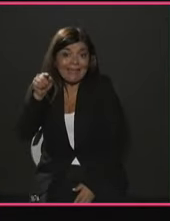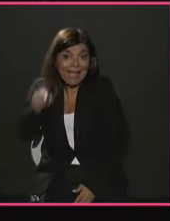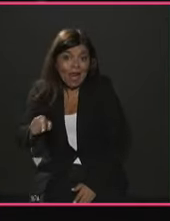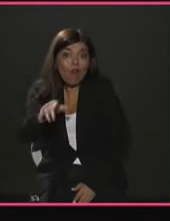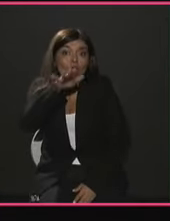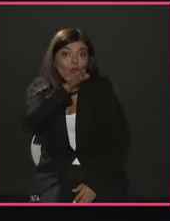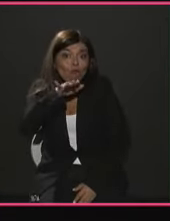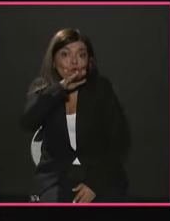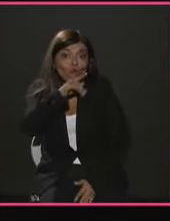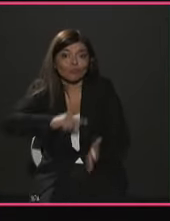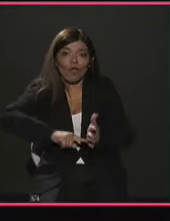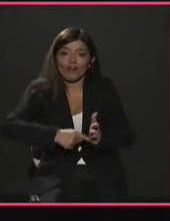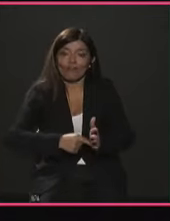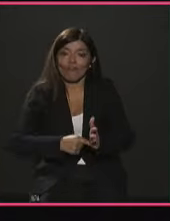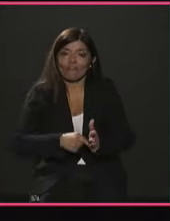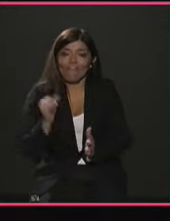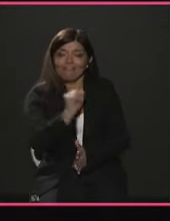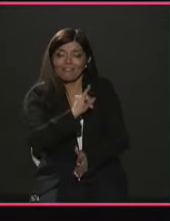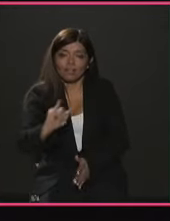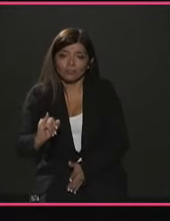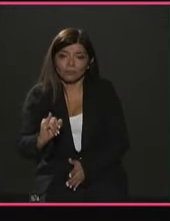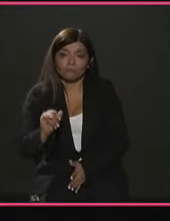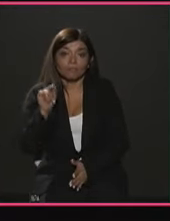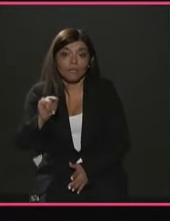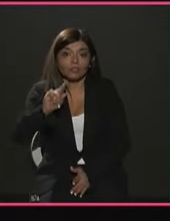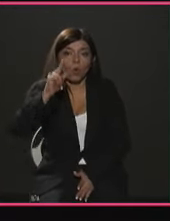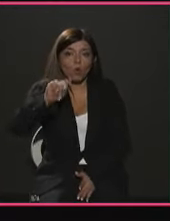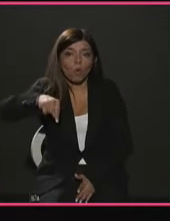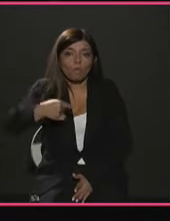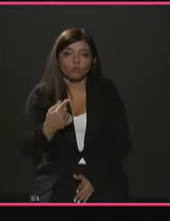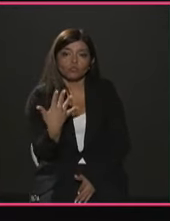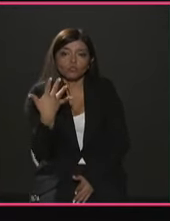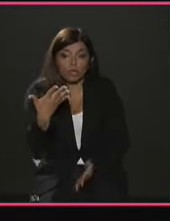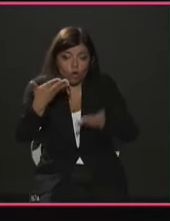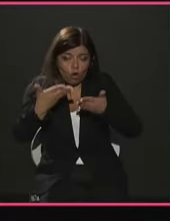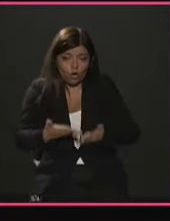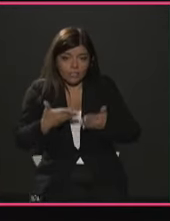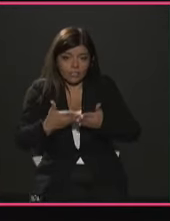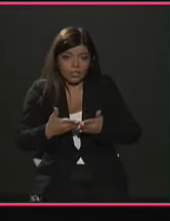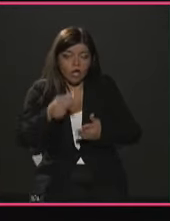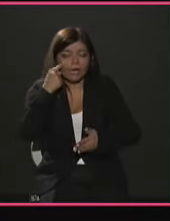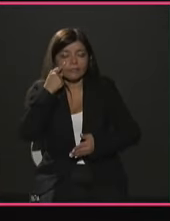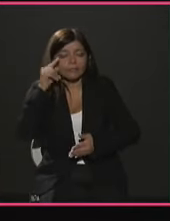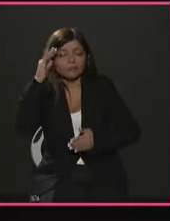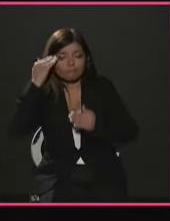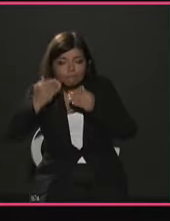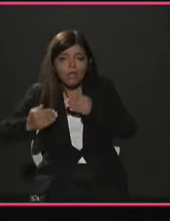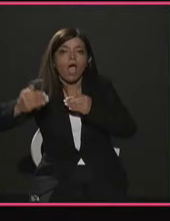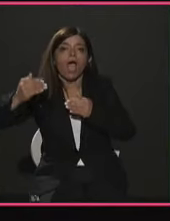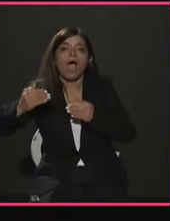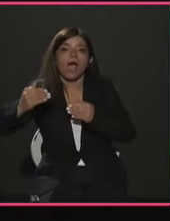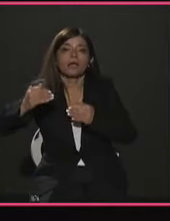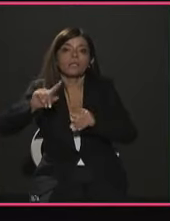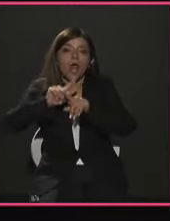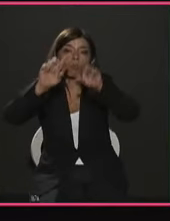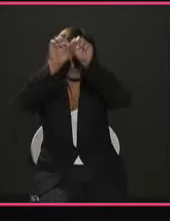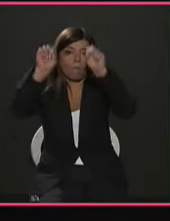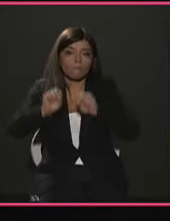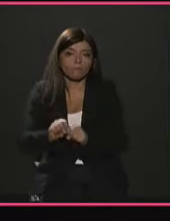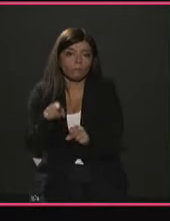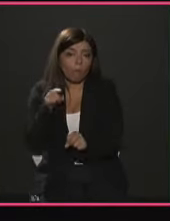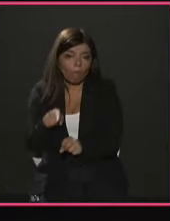está por sobre el 1.5 hoy Esto es astronómico y de acuerdo a algunos